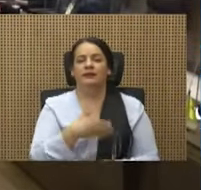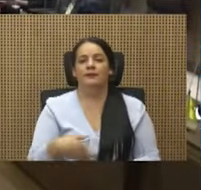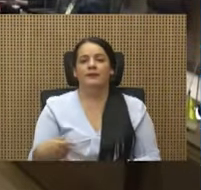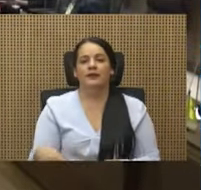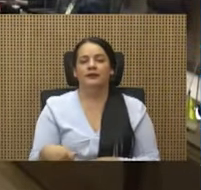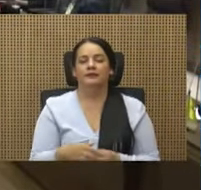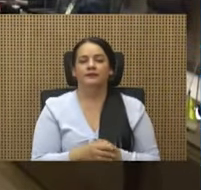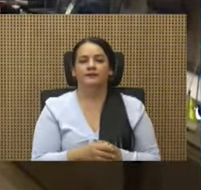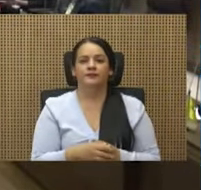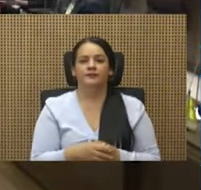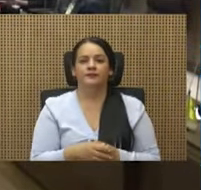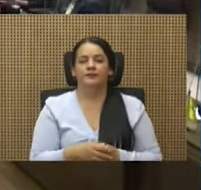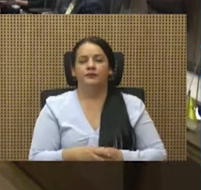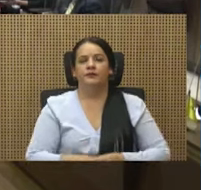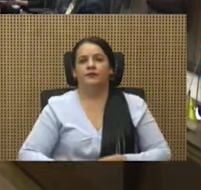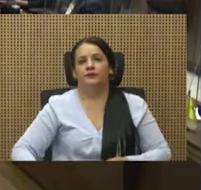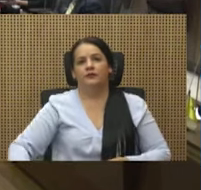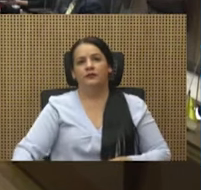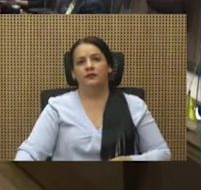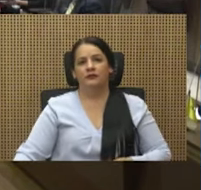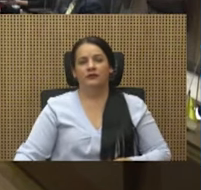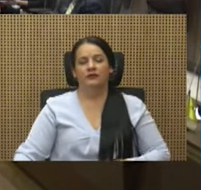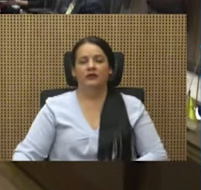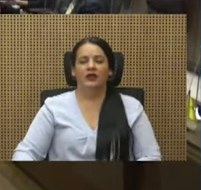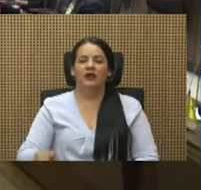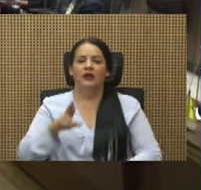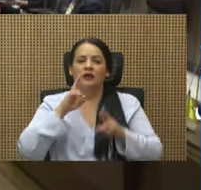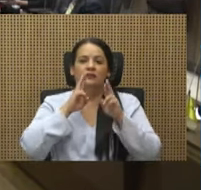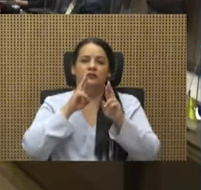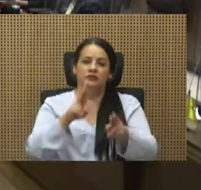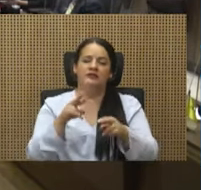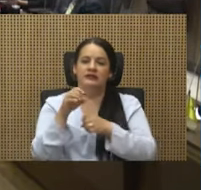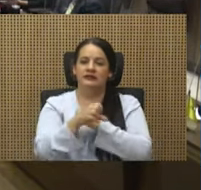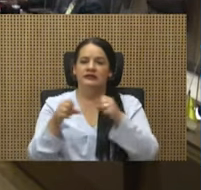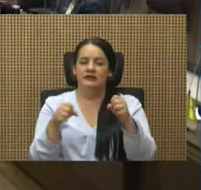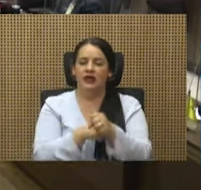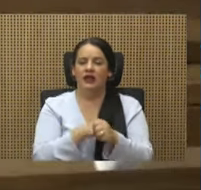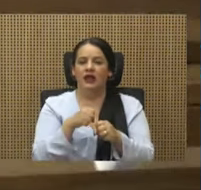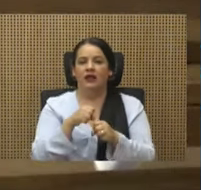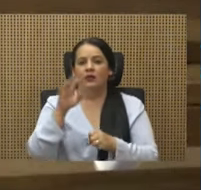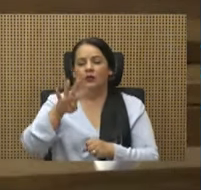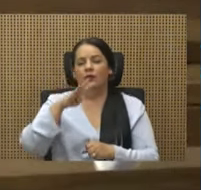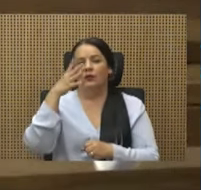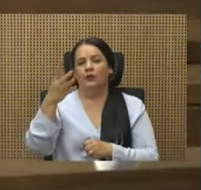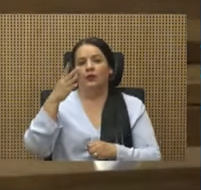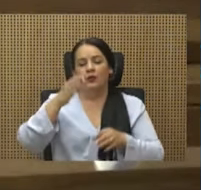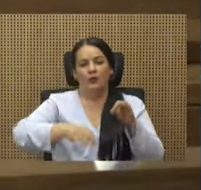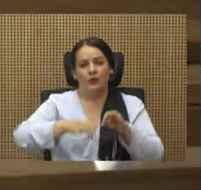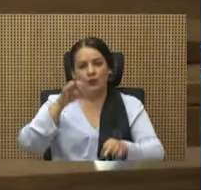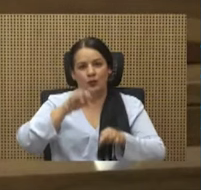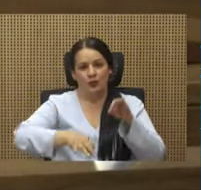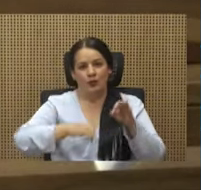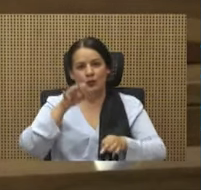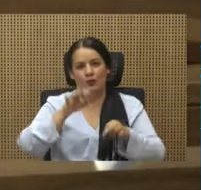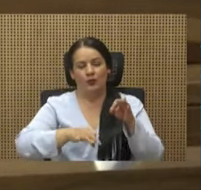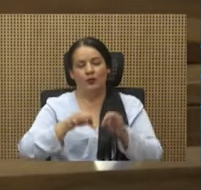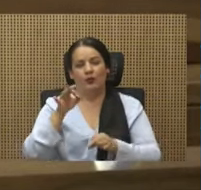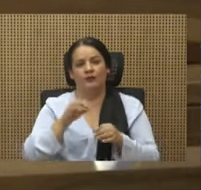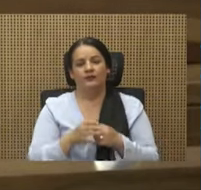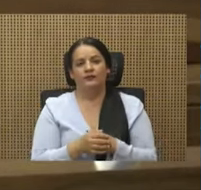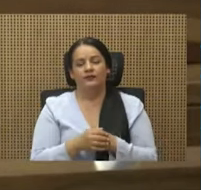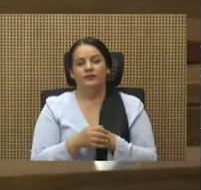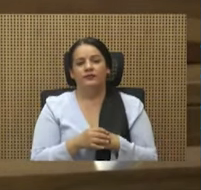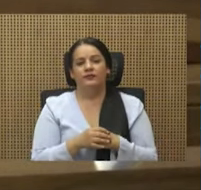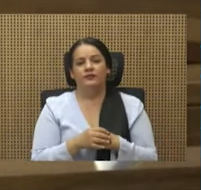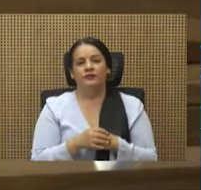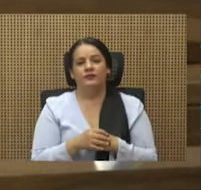este martes 16 de enero una moción en la que condena el atentado a balazos de la semana pasada contra el exiliado nicaragüense João